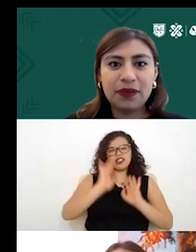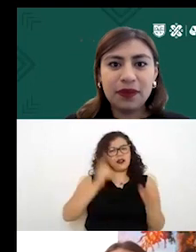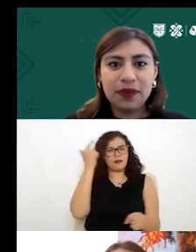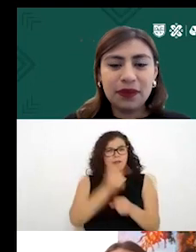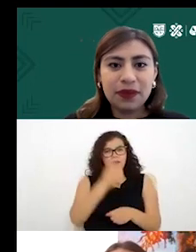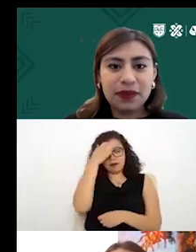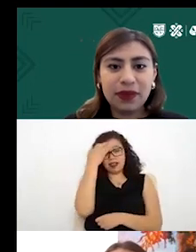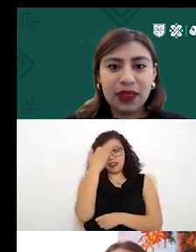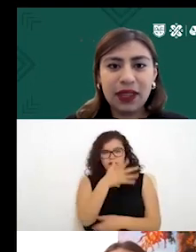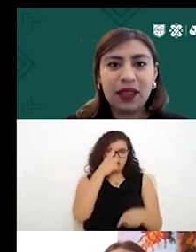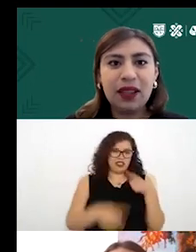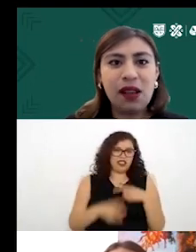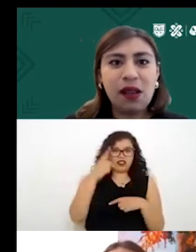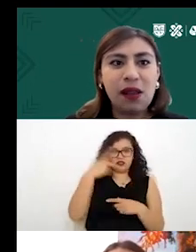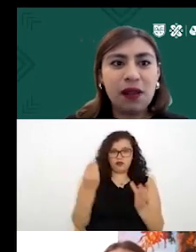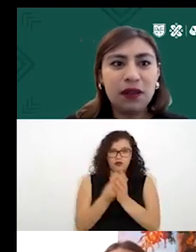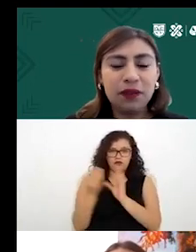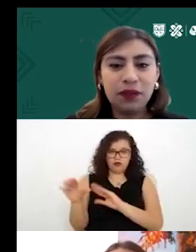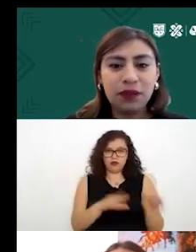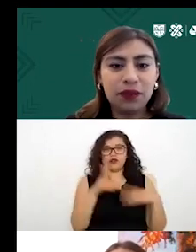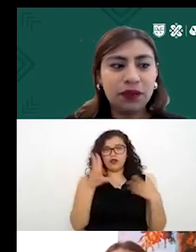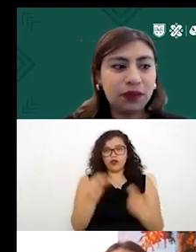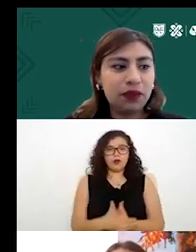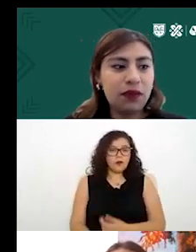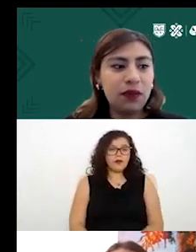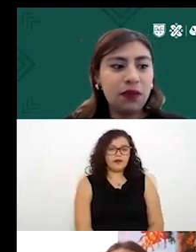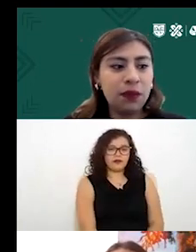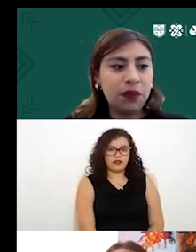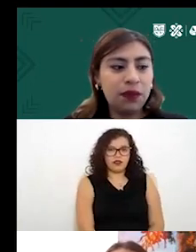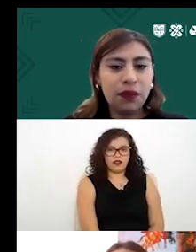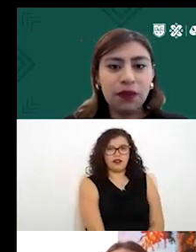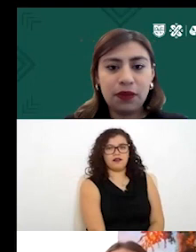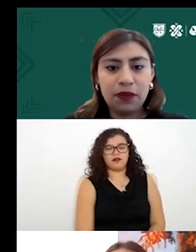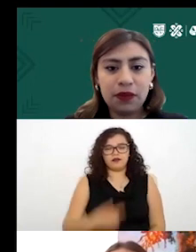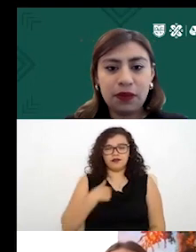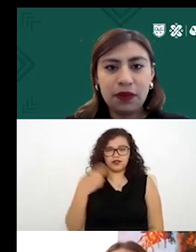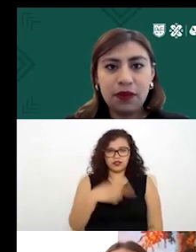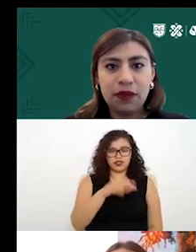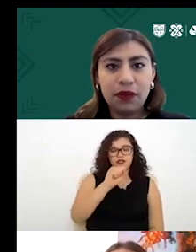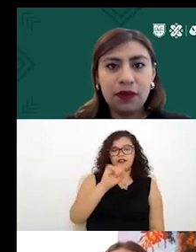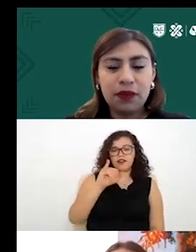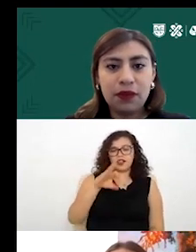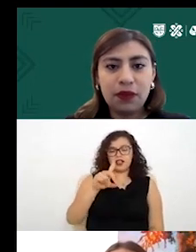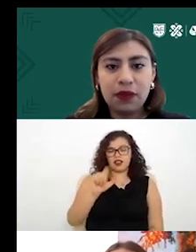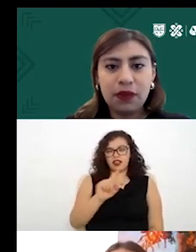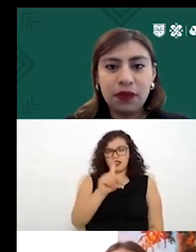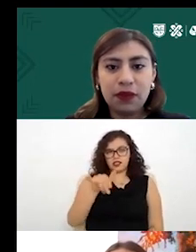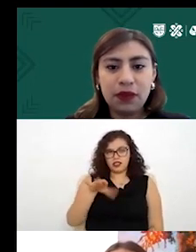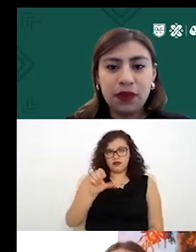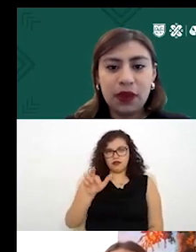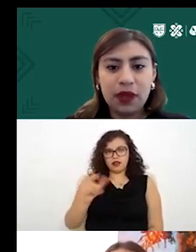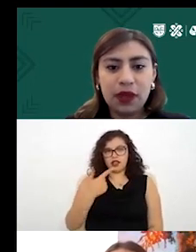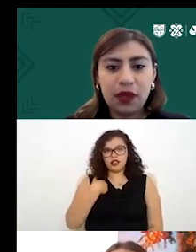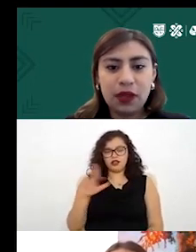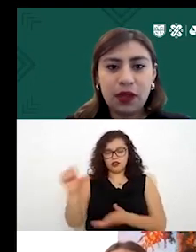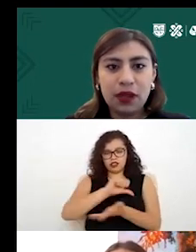quitarles mucho tiempo de su capacitación, únicamente, comentarles, yo me llamo Fernanda Zamora, soy parte del equipo del Centro Mexicano Pro